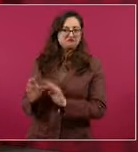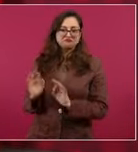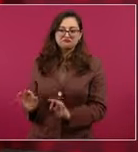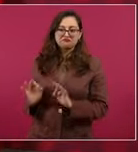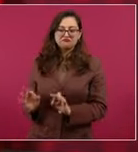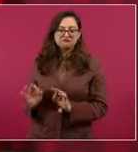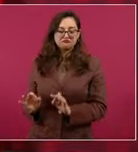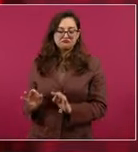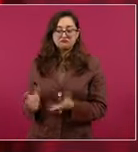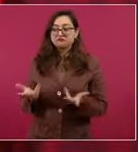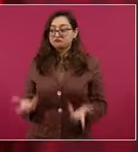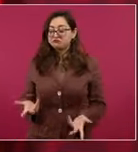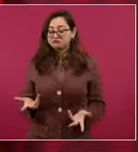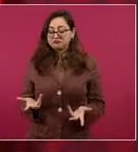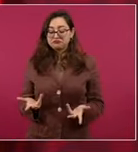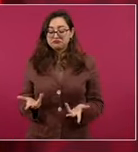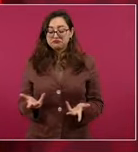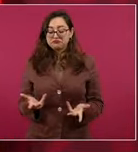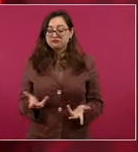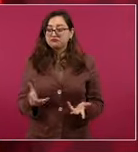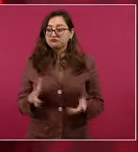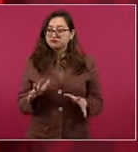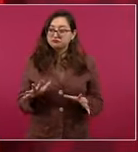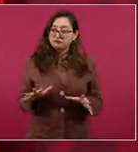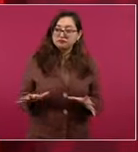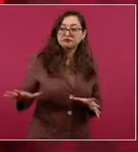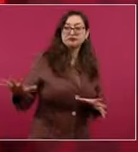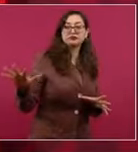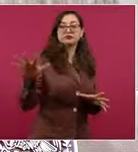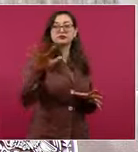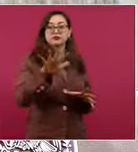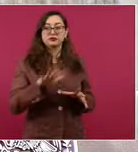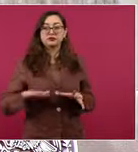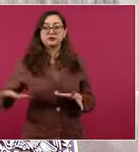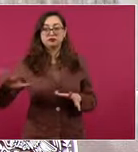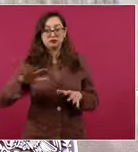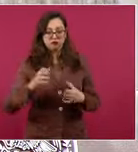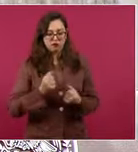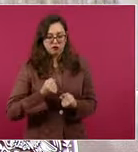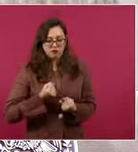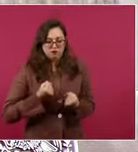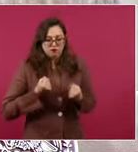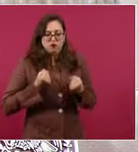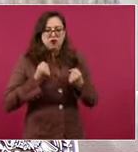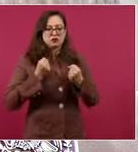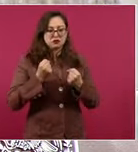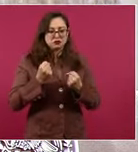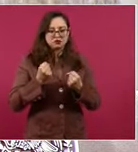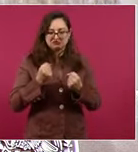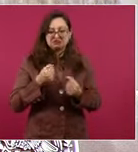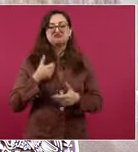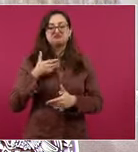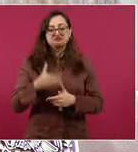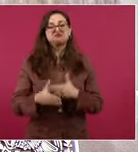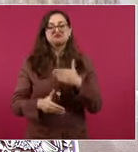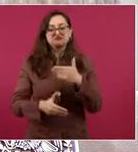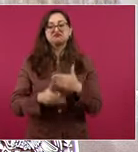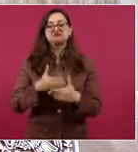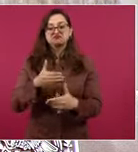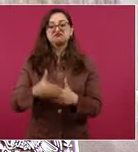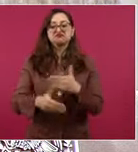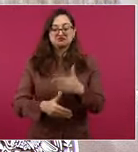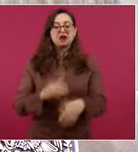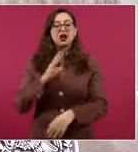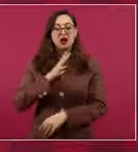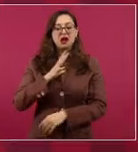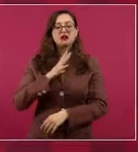del poder para el pueblo, yo pienso que hemos avanzado mucho. Ayer